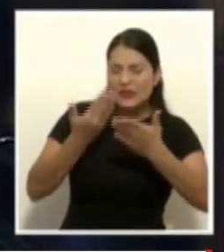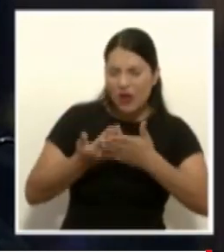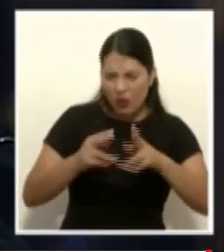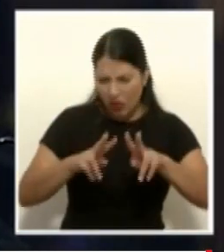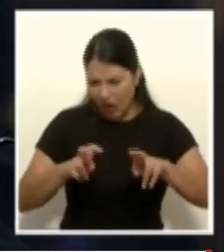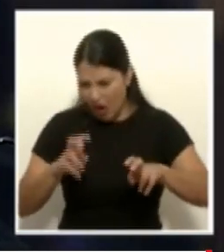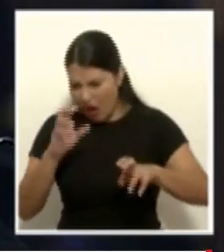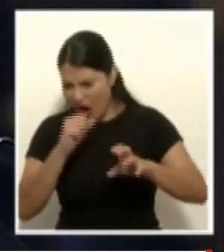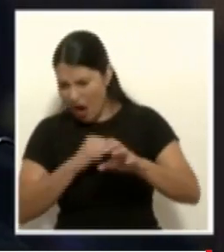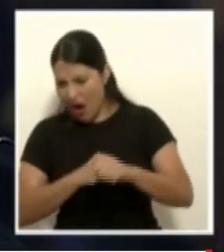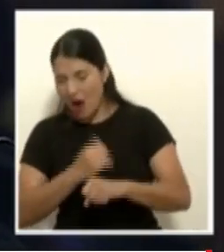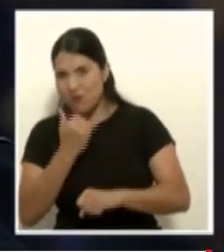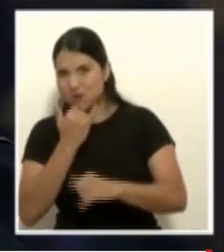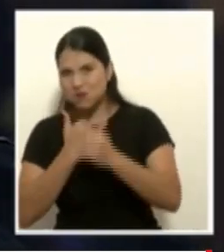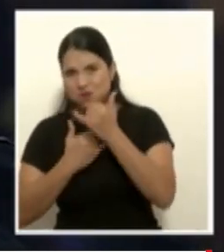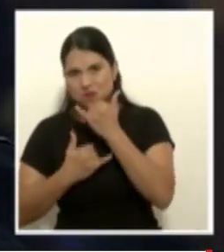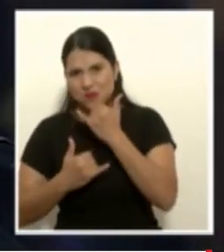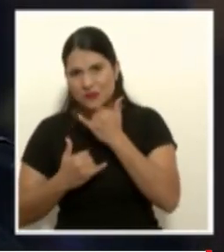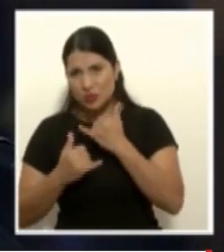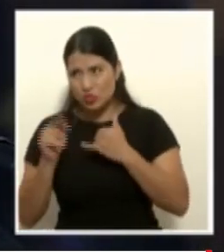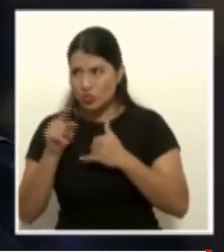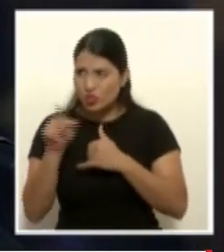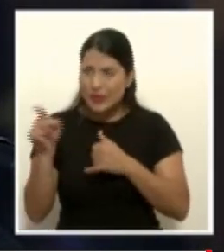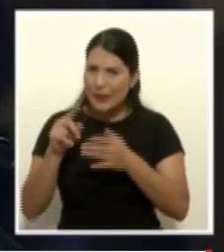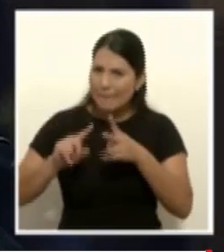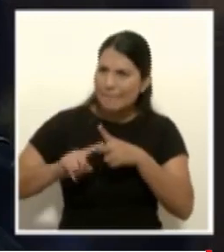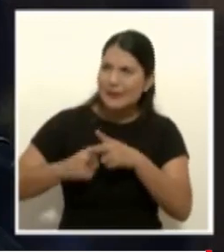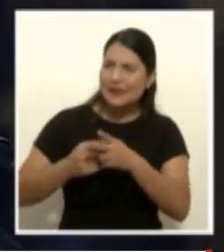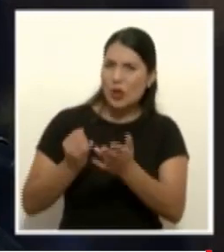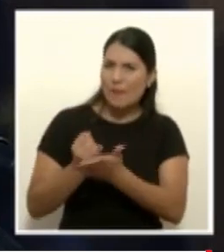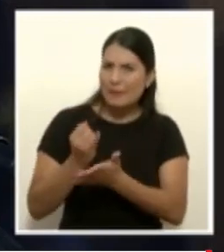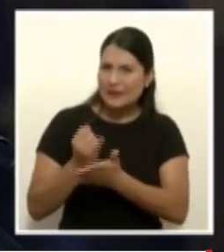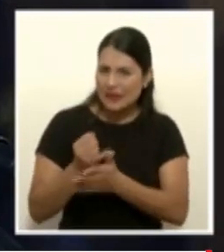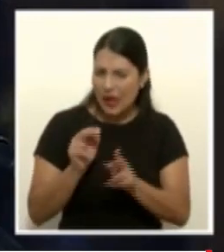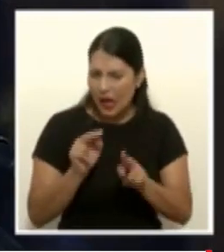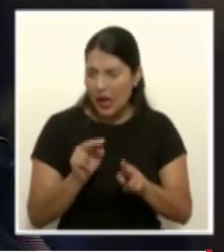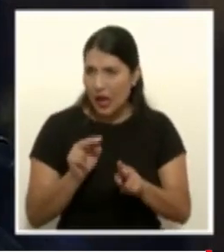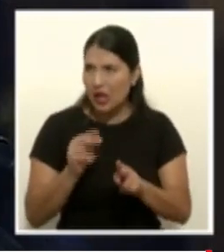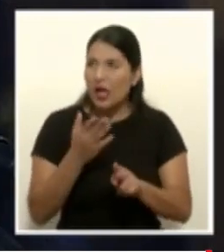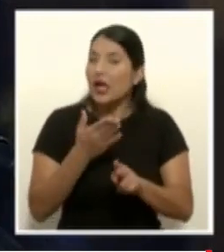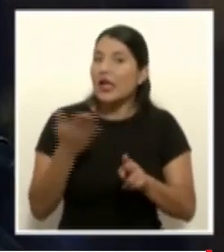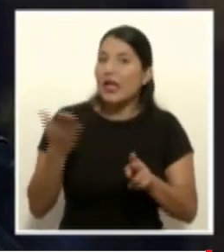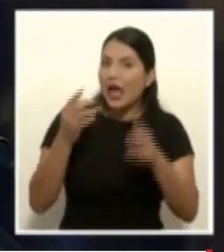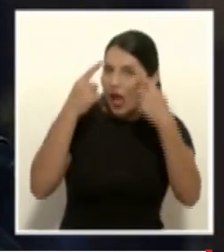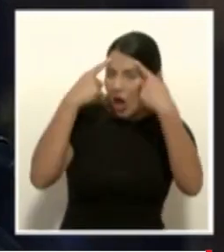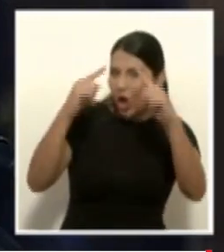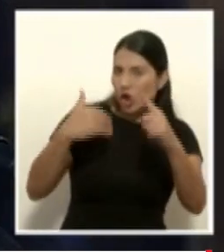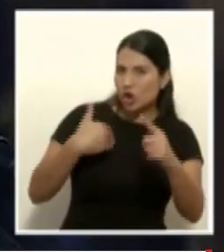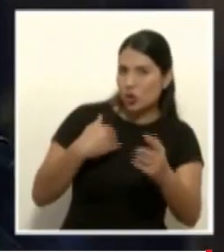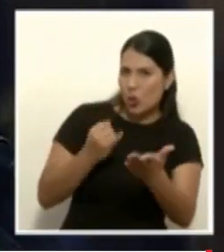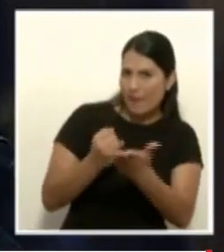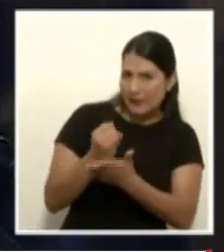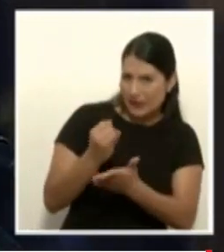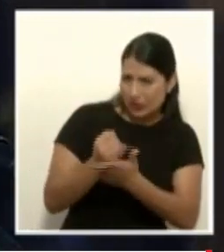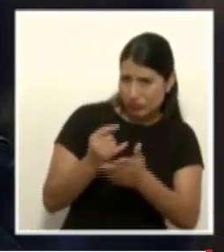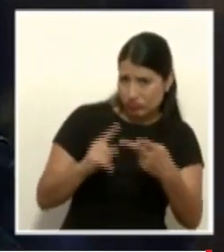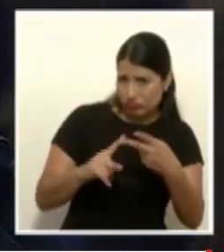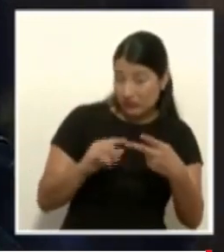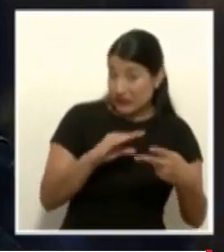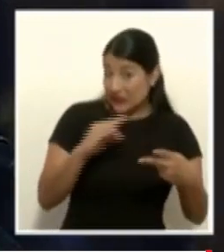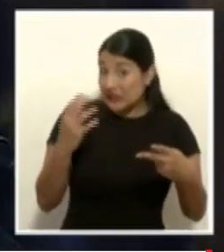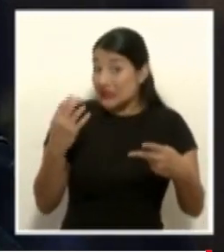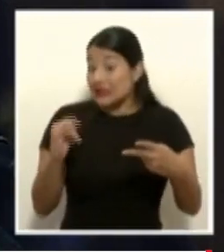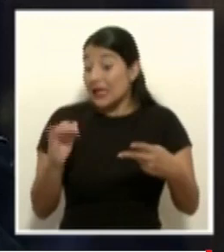y si esta investigación ha detectado algunos defectos en algunos de los otros insumos sanitarios